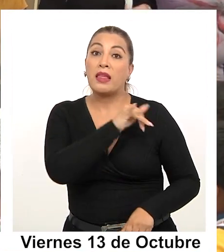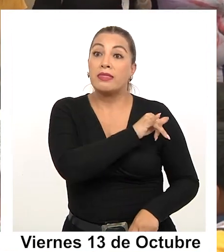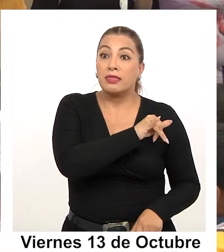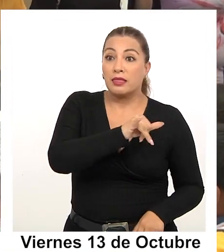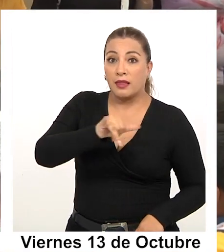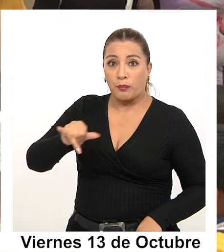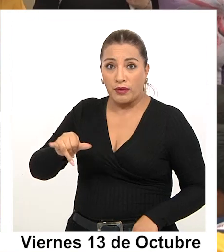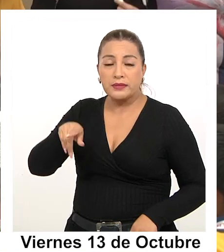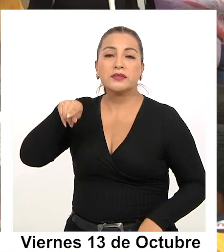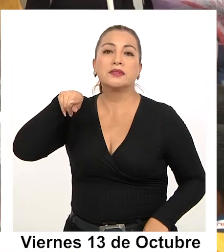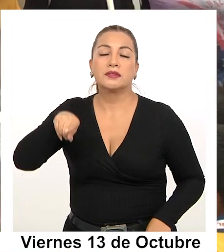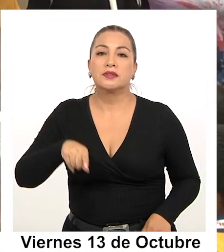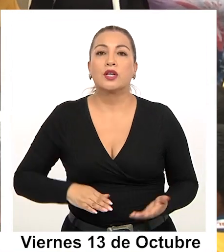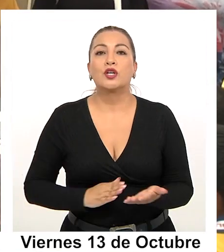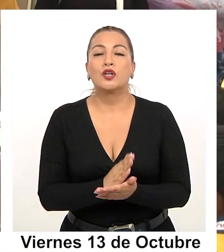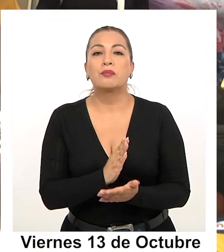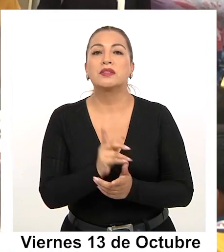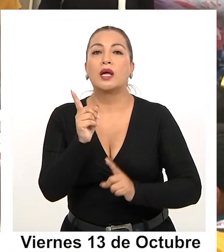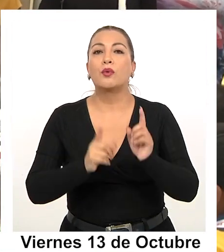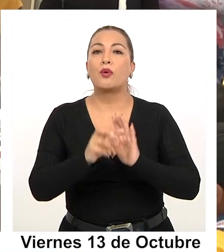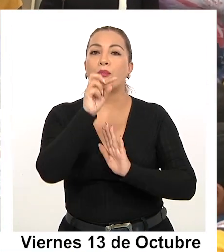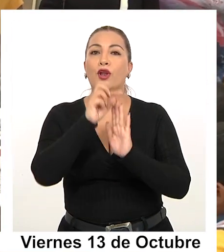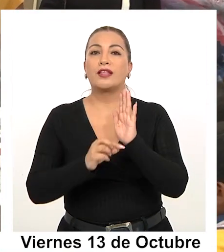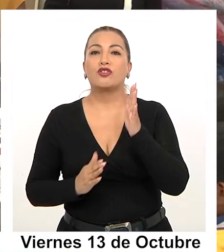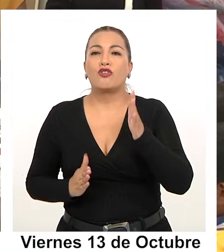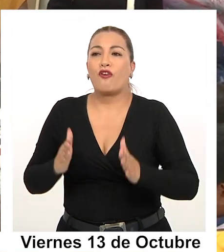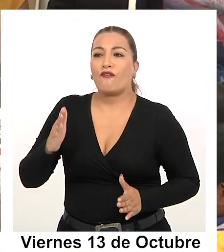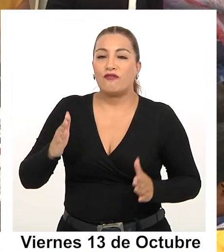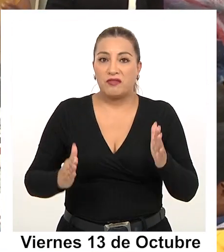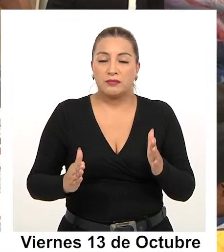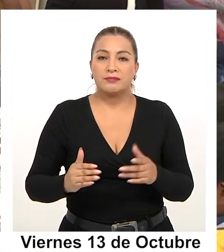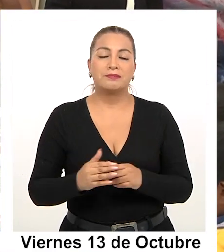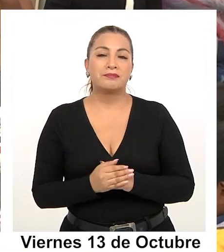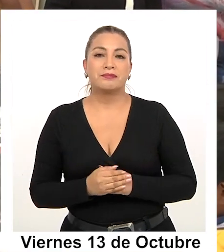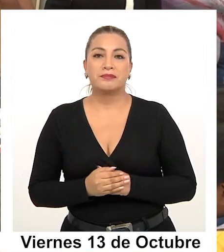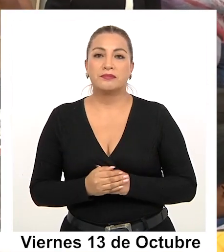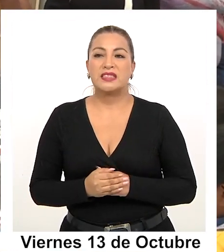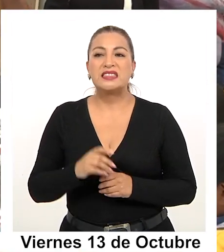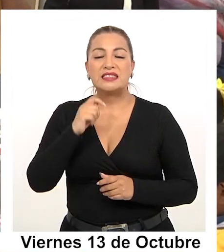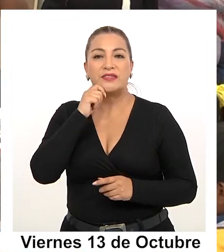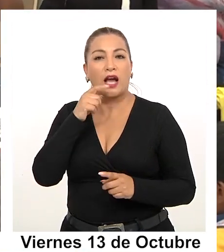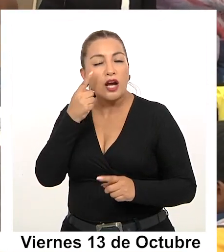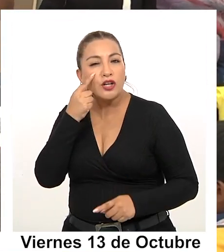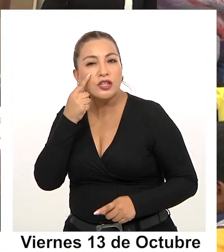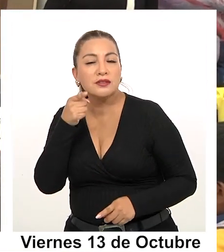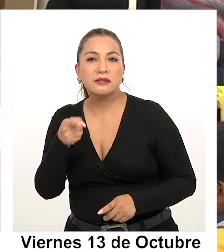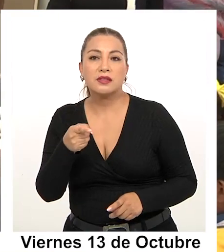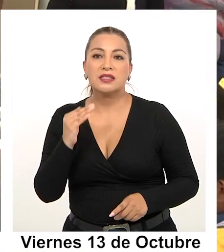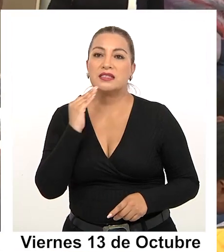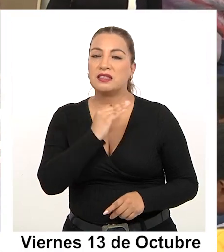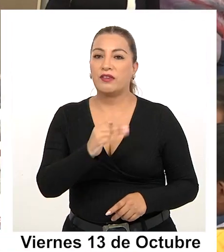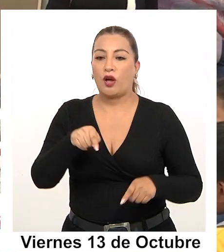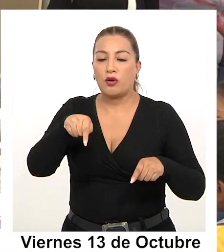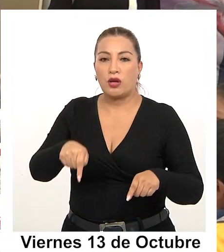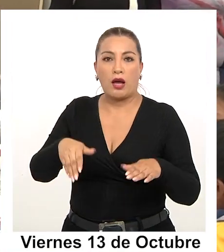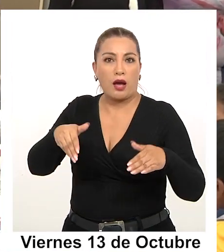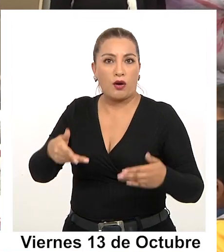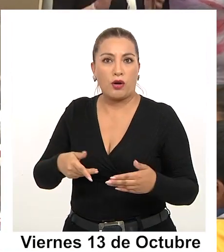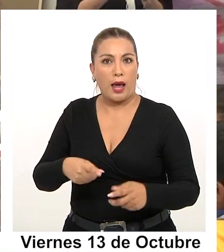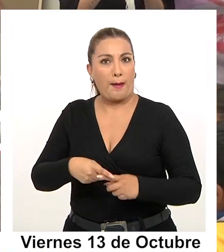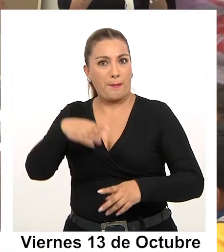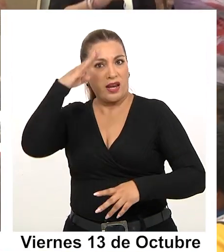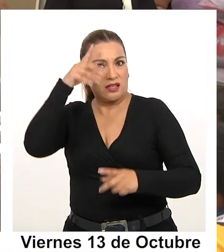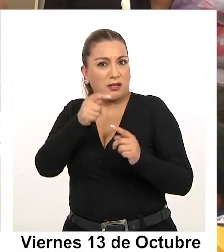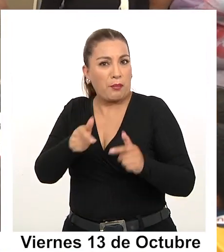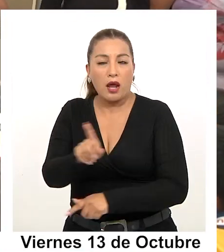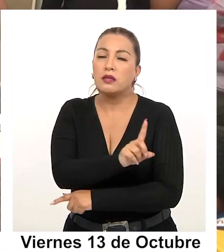después de eso, comenzamos con los proyectos de robótica. Es más que nada un acercamiento, no es que ellos sean hoy día todavía expertos